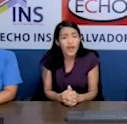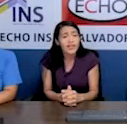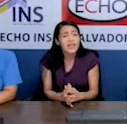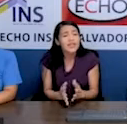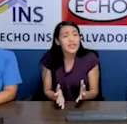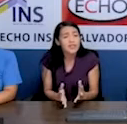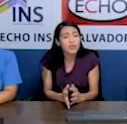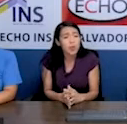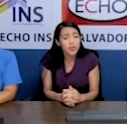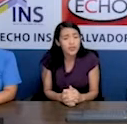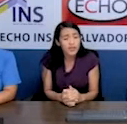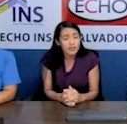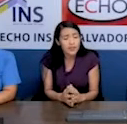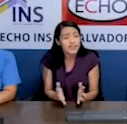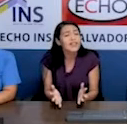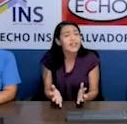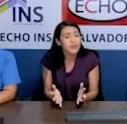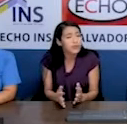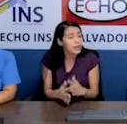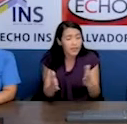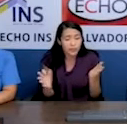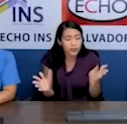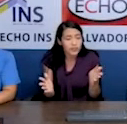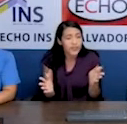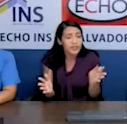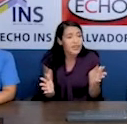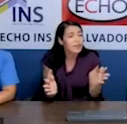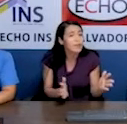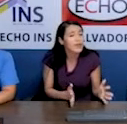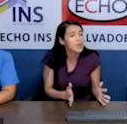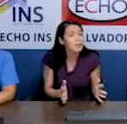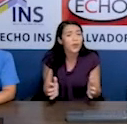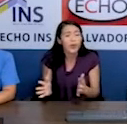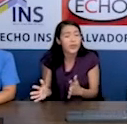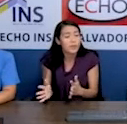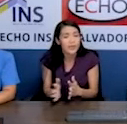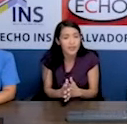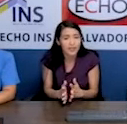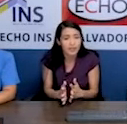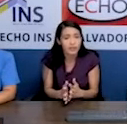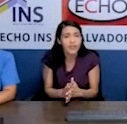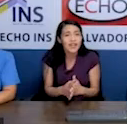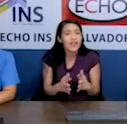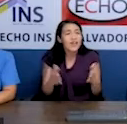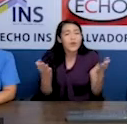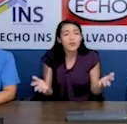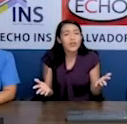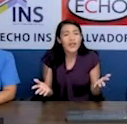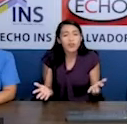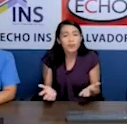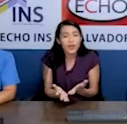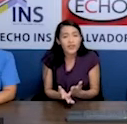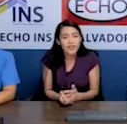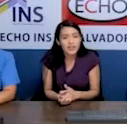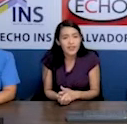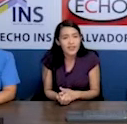compresión medular, crisis convulsivas y delirium en sus diferentes etapas, hipo o hiperkinéticos. Cuando yo